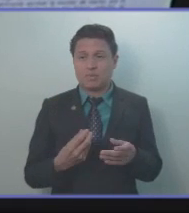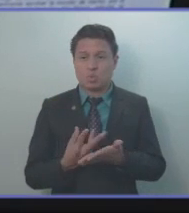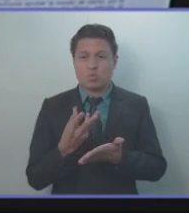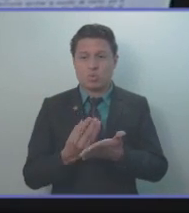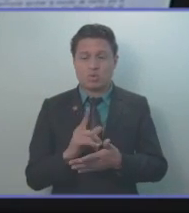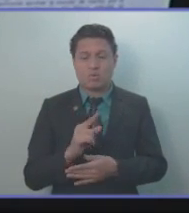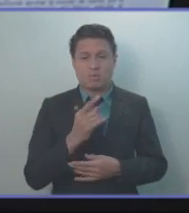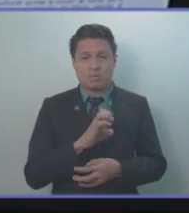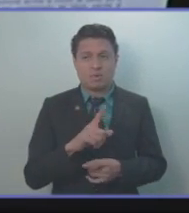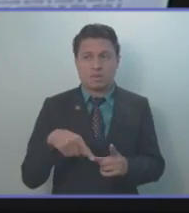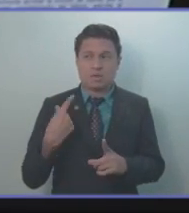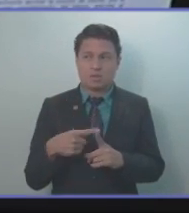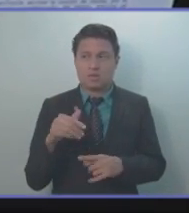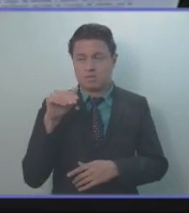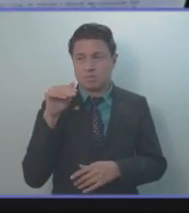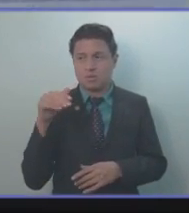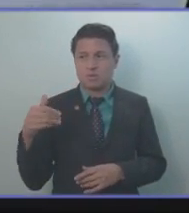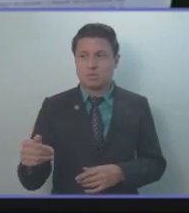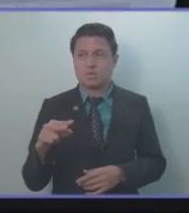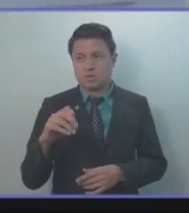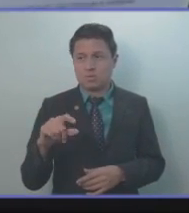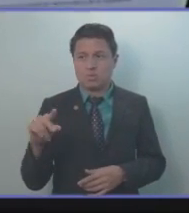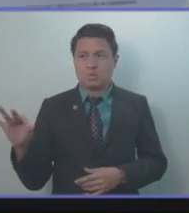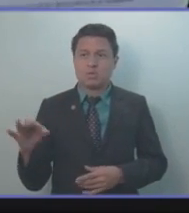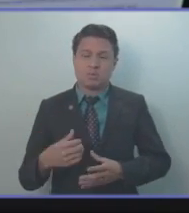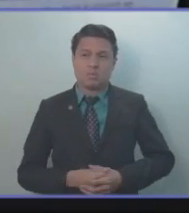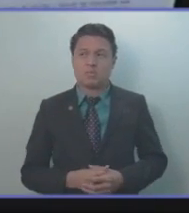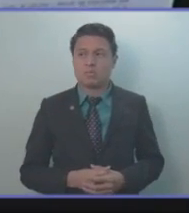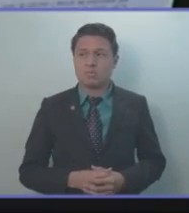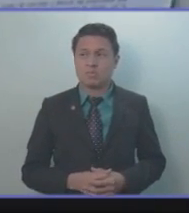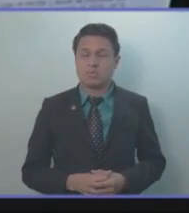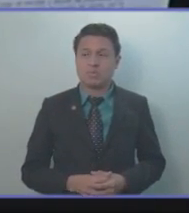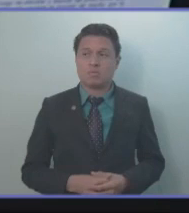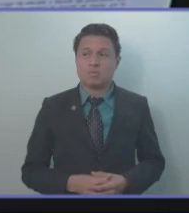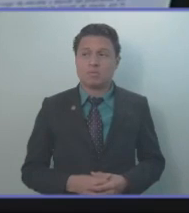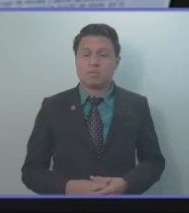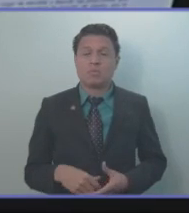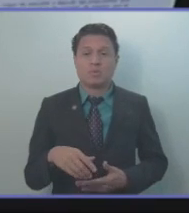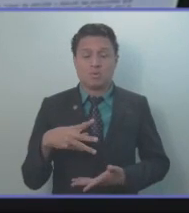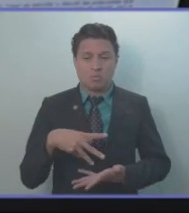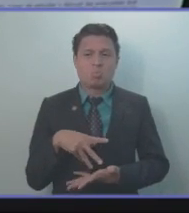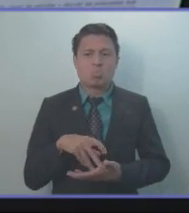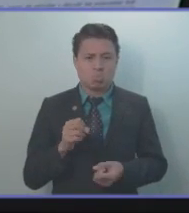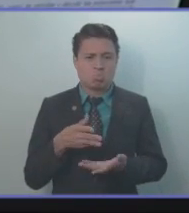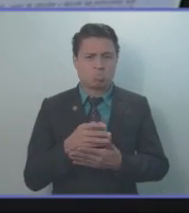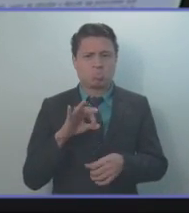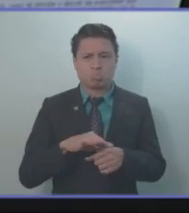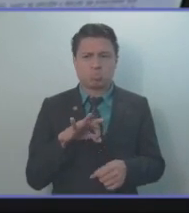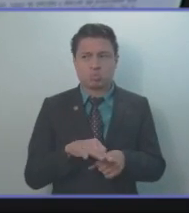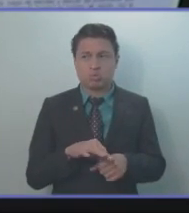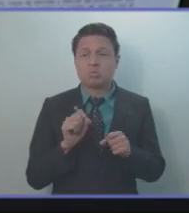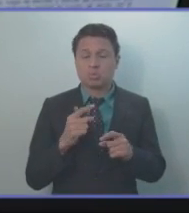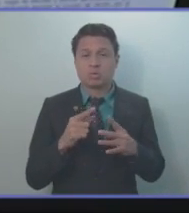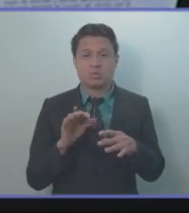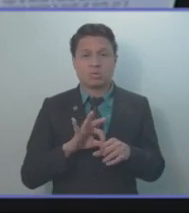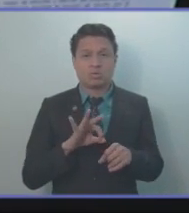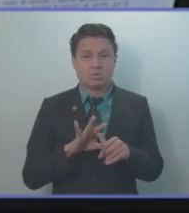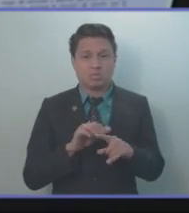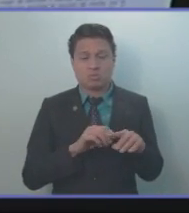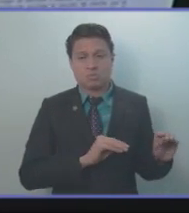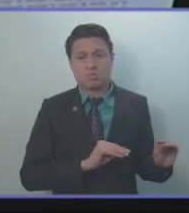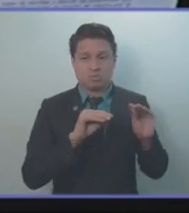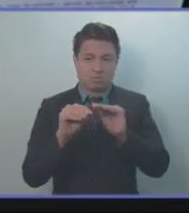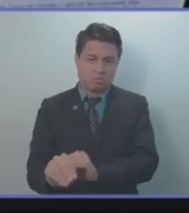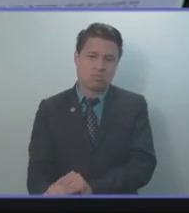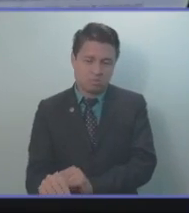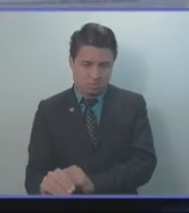del presente año hasta marzo del 2019, para que la ciudadanía pueda acudir a las urnas y pueda ejercer su derecho